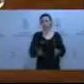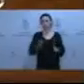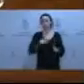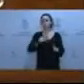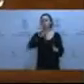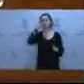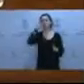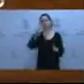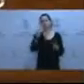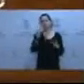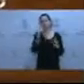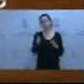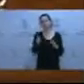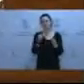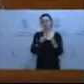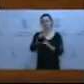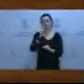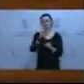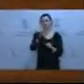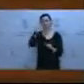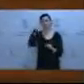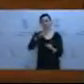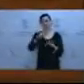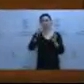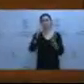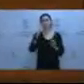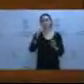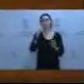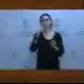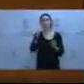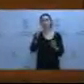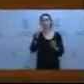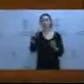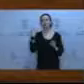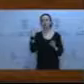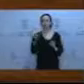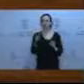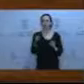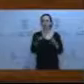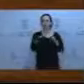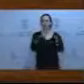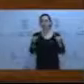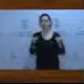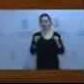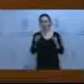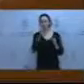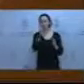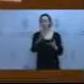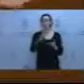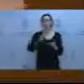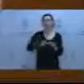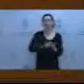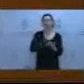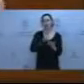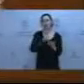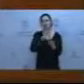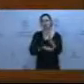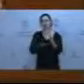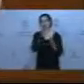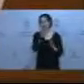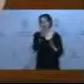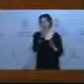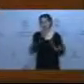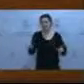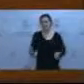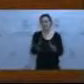decirle a muchos. ¿Sabe que el tema de educación, la FP dual, la universidad, donde no conseguimos el contrato de programa, pero al menos conseguimos impulsar un